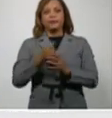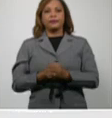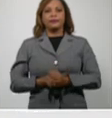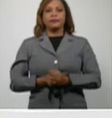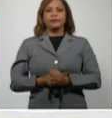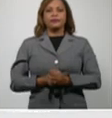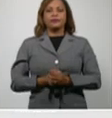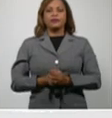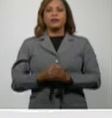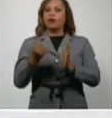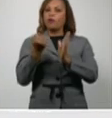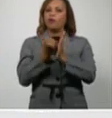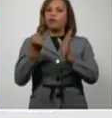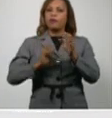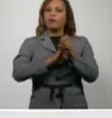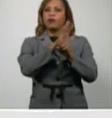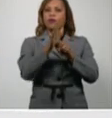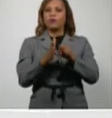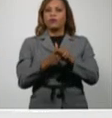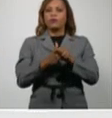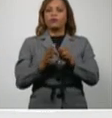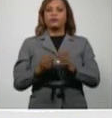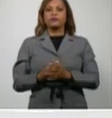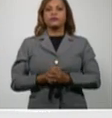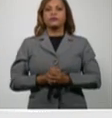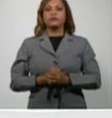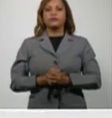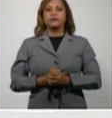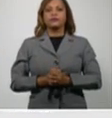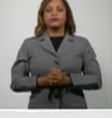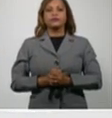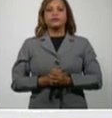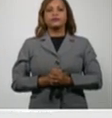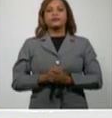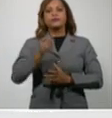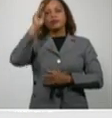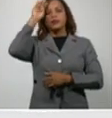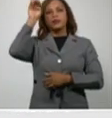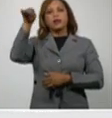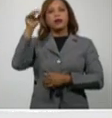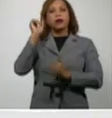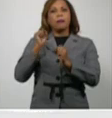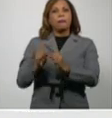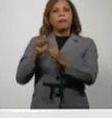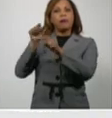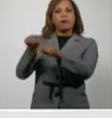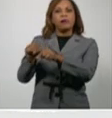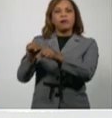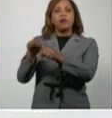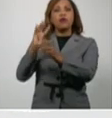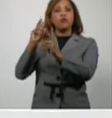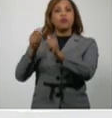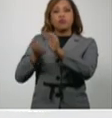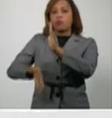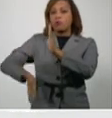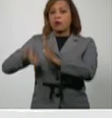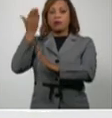sido diagnosticados con la enfermedad. Ingresados activos, un número elevado,